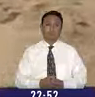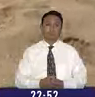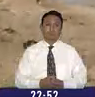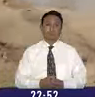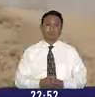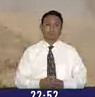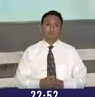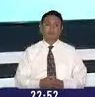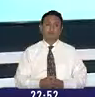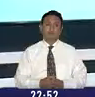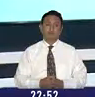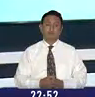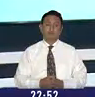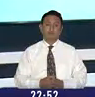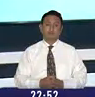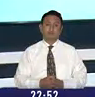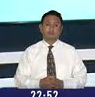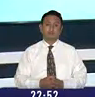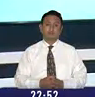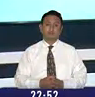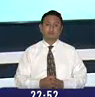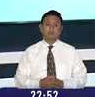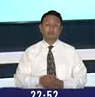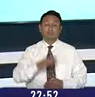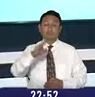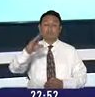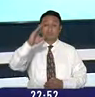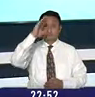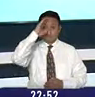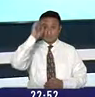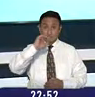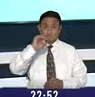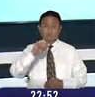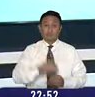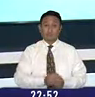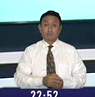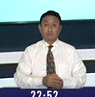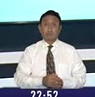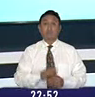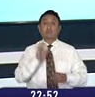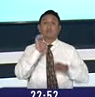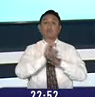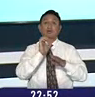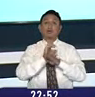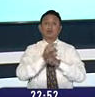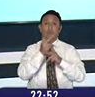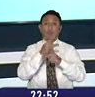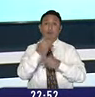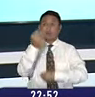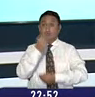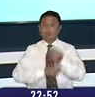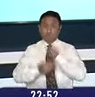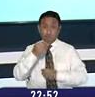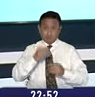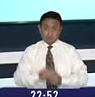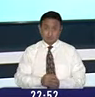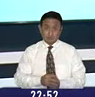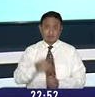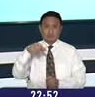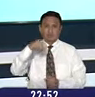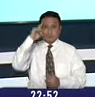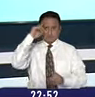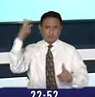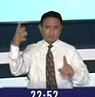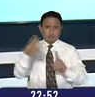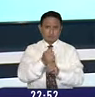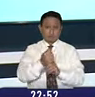La política del gobierno nacional, más Ecuador en el mundo, más mundo en el Ecuador, busca consolidarse en el Foro Económico